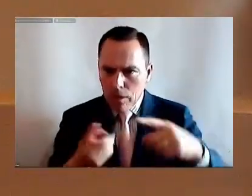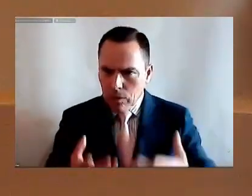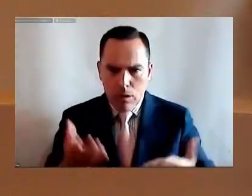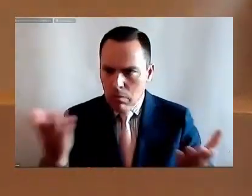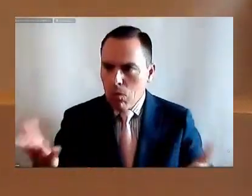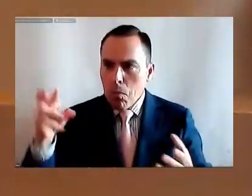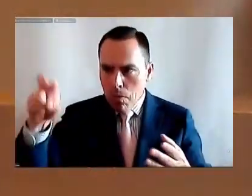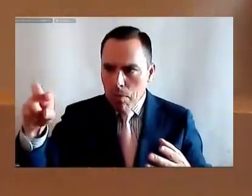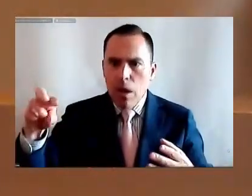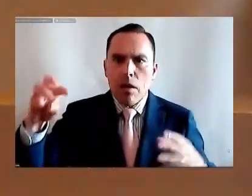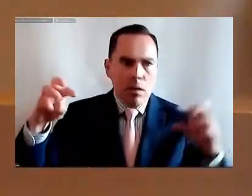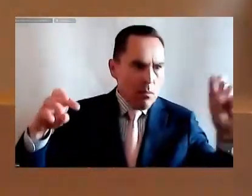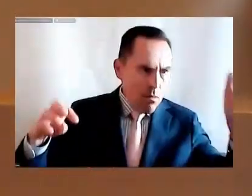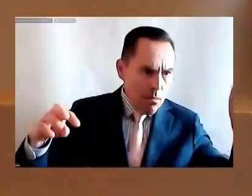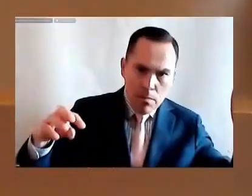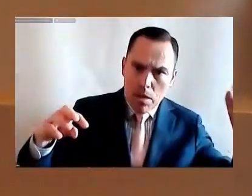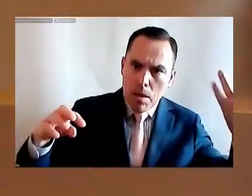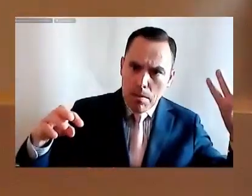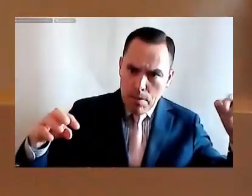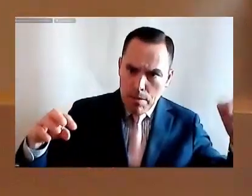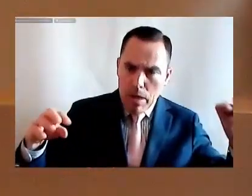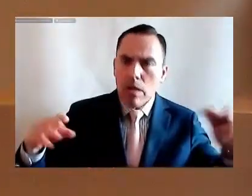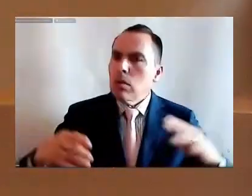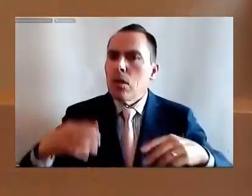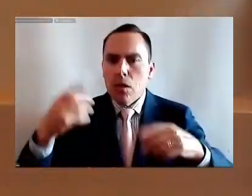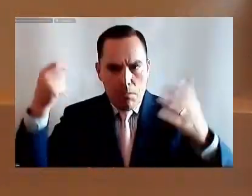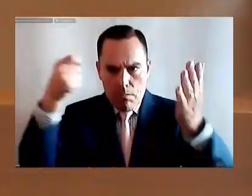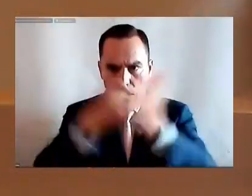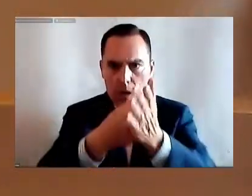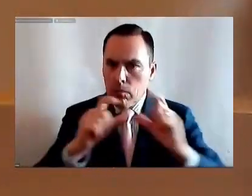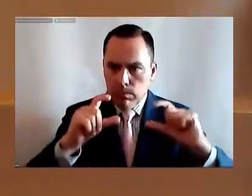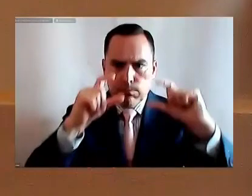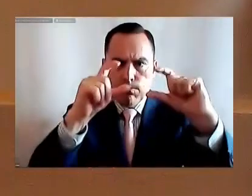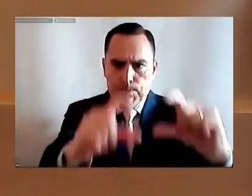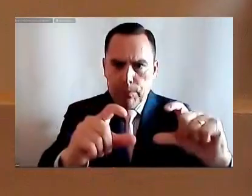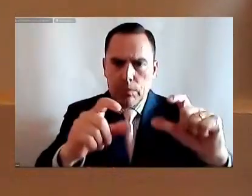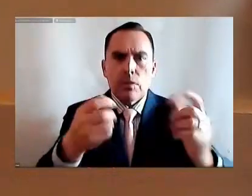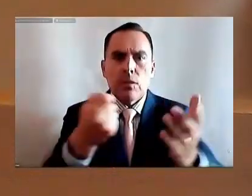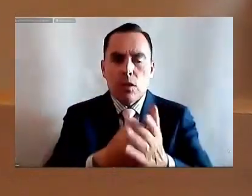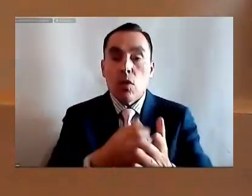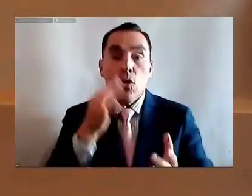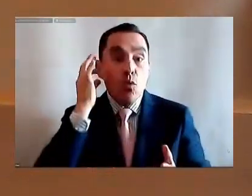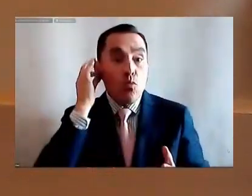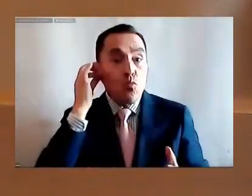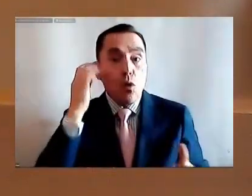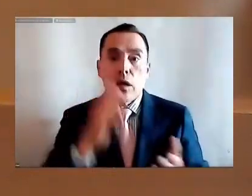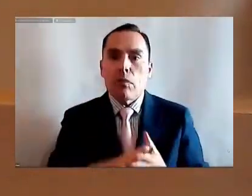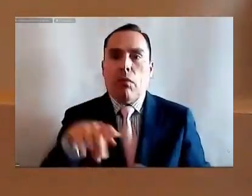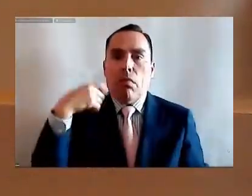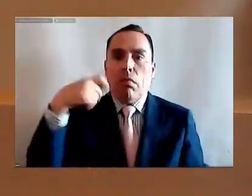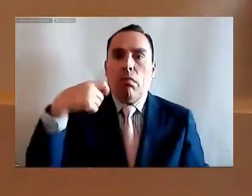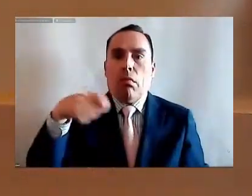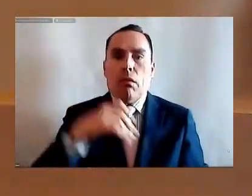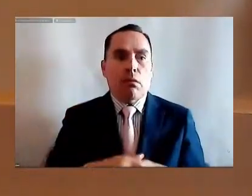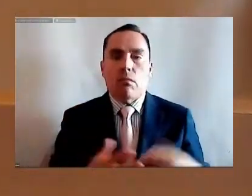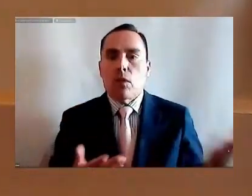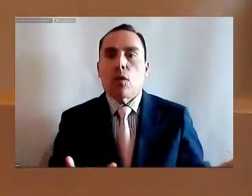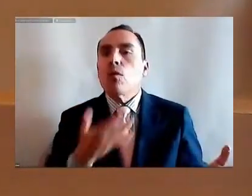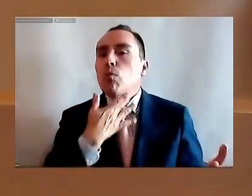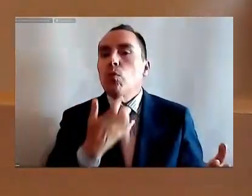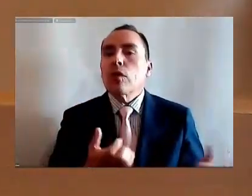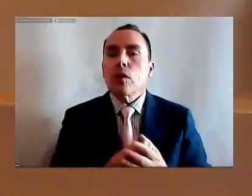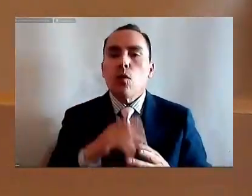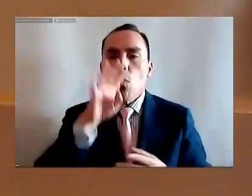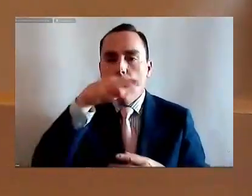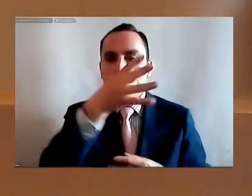lo que permitiría descomprimir esta narrativa de que tú no contratas mujeres porque son muy caras, que en matemática no tiene ninguna